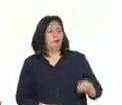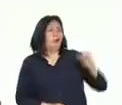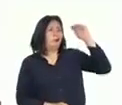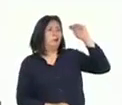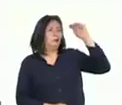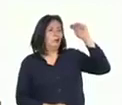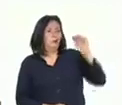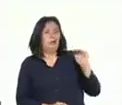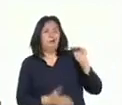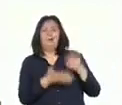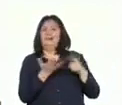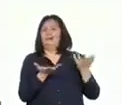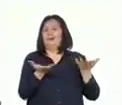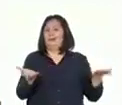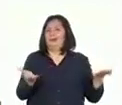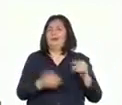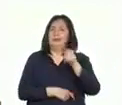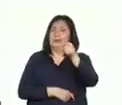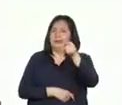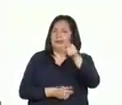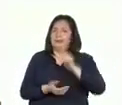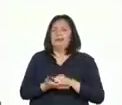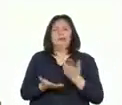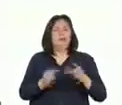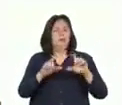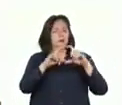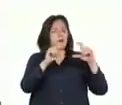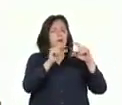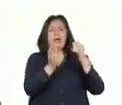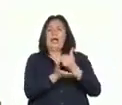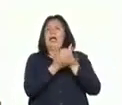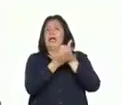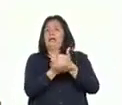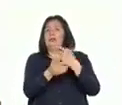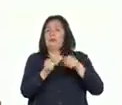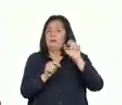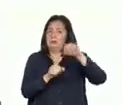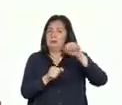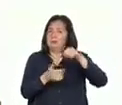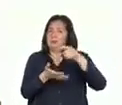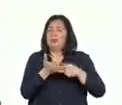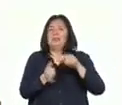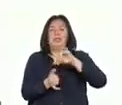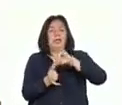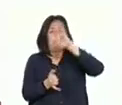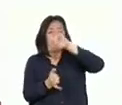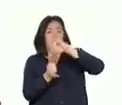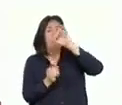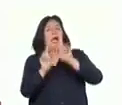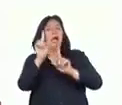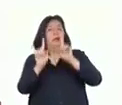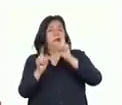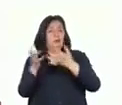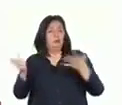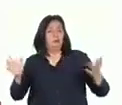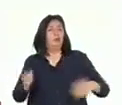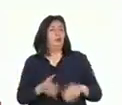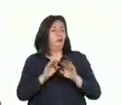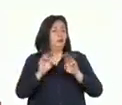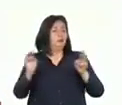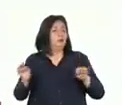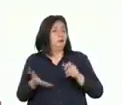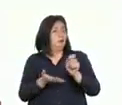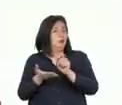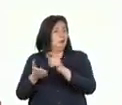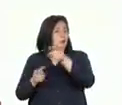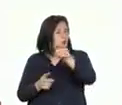bajo es un objeto. Este cuadradito ayudó a Daniel para encontrar la altura de algunos objetos de escritorio. Su papá